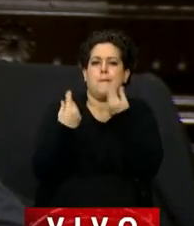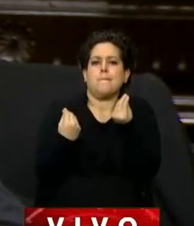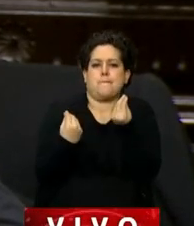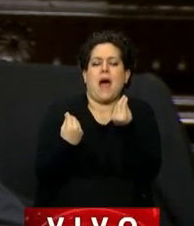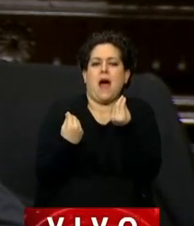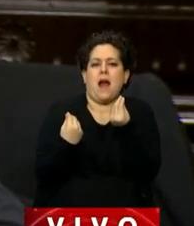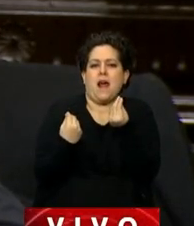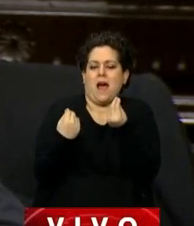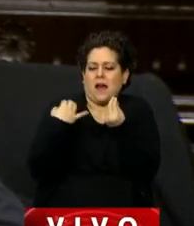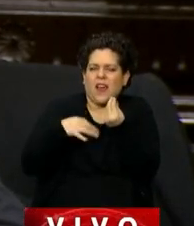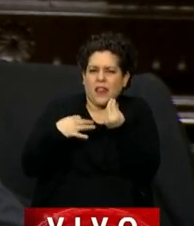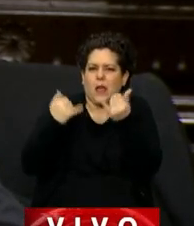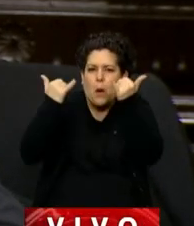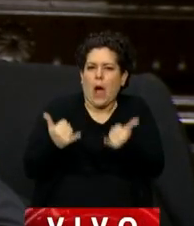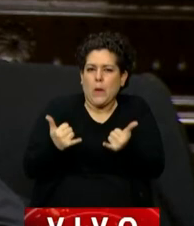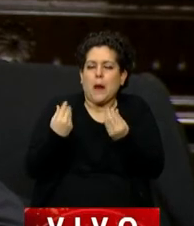eso exista y